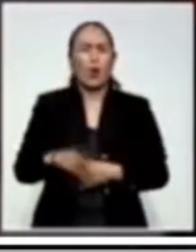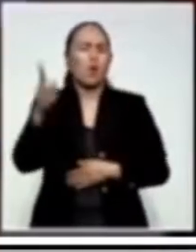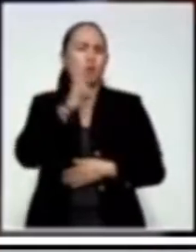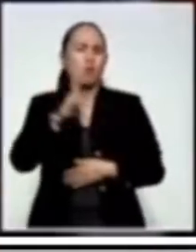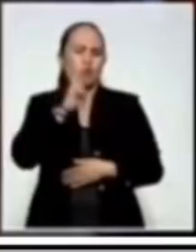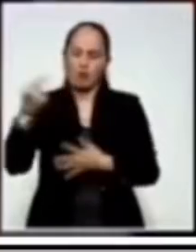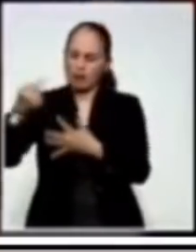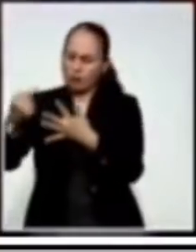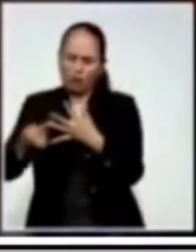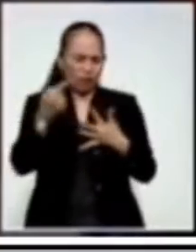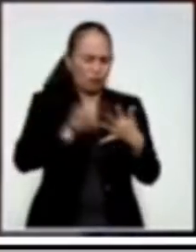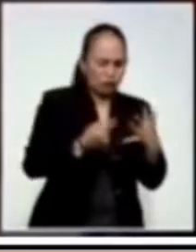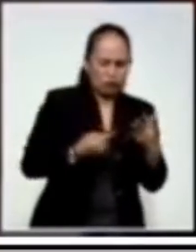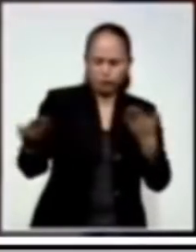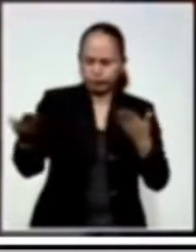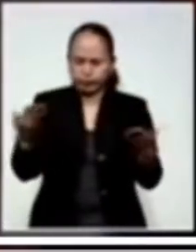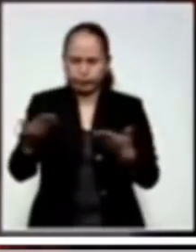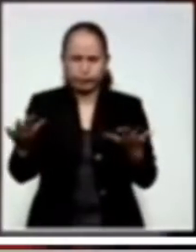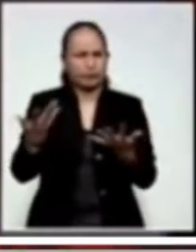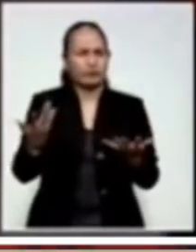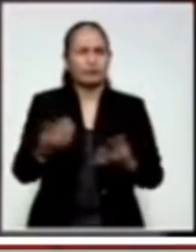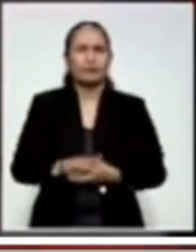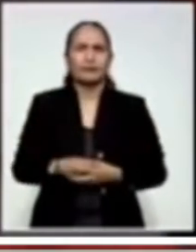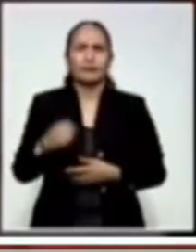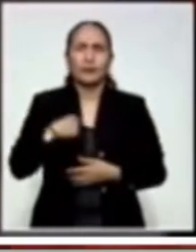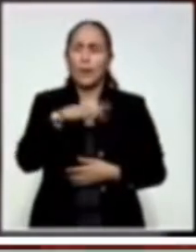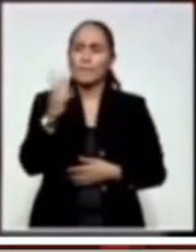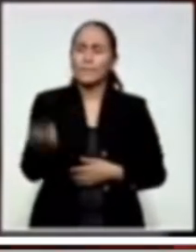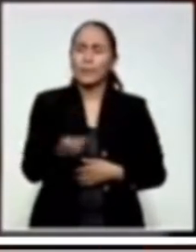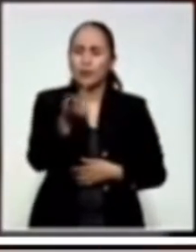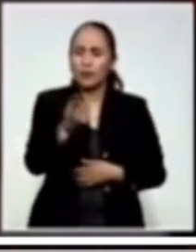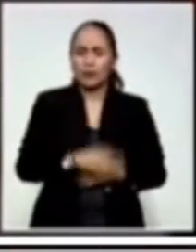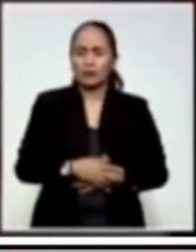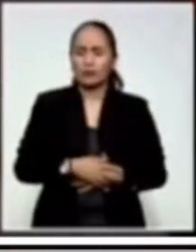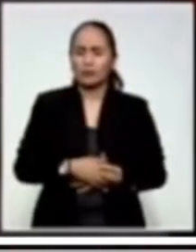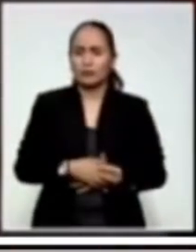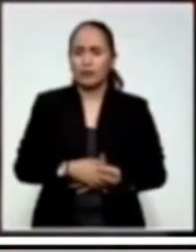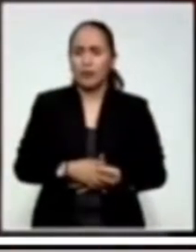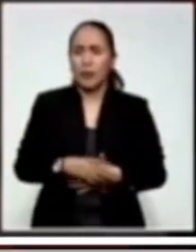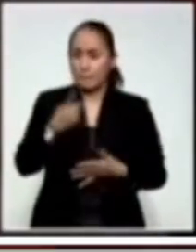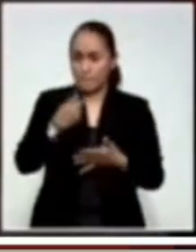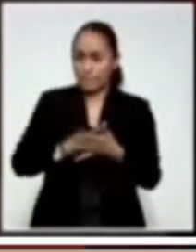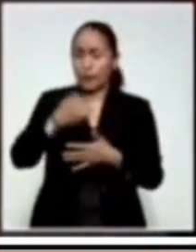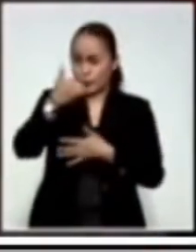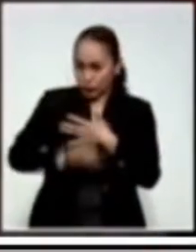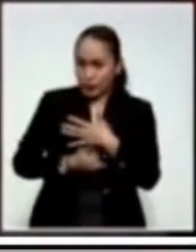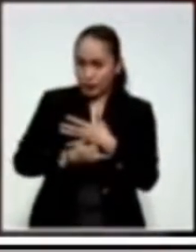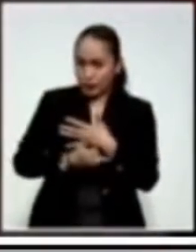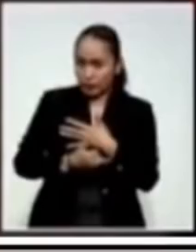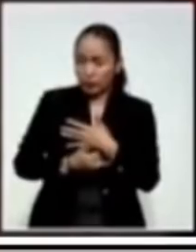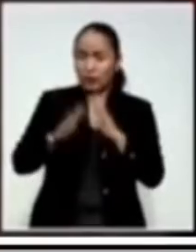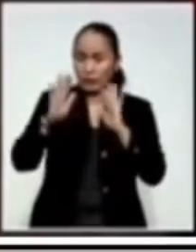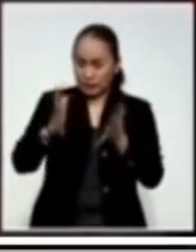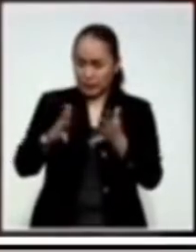pruebas de las controversias. Preguntarle directamente, ¿ya va a haber proyecto de este caso de desafuero que